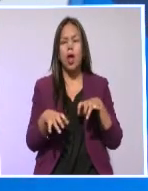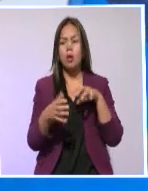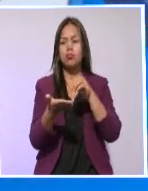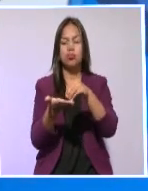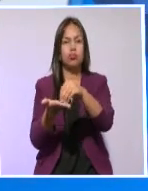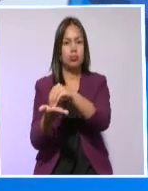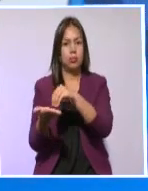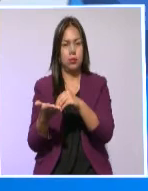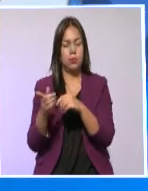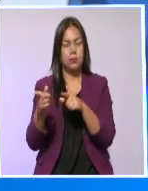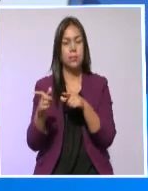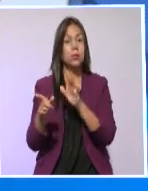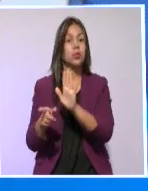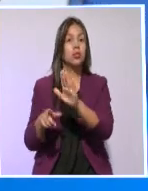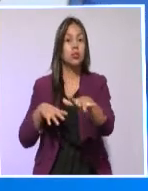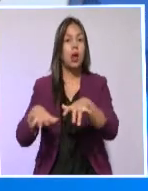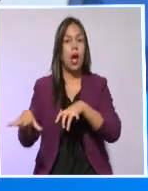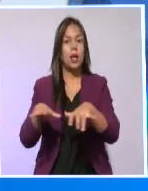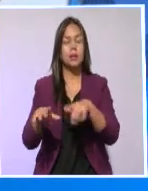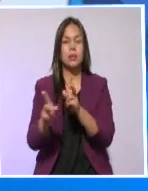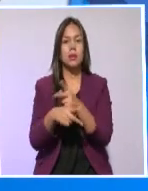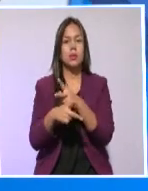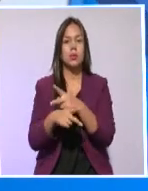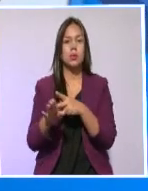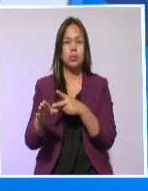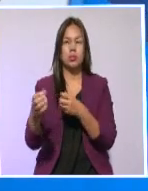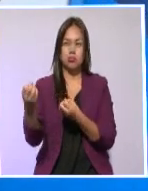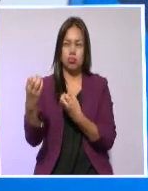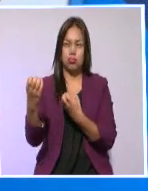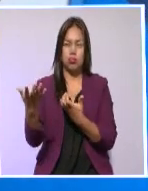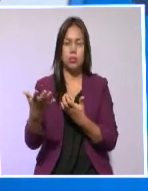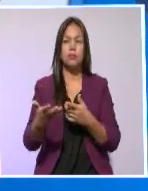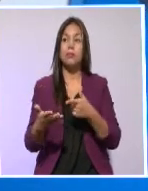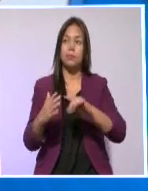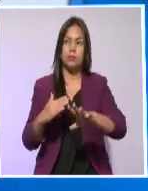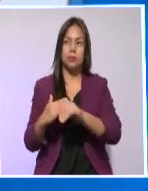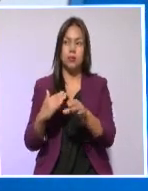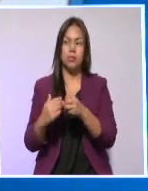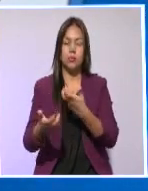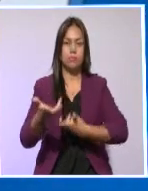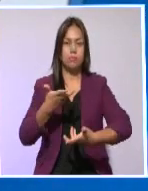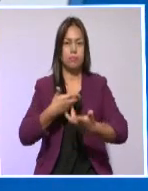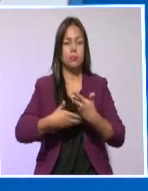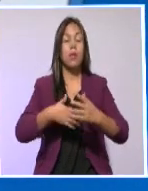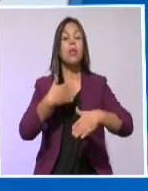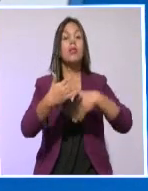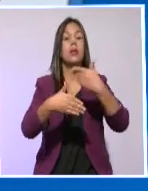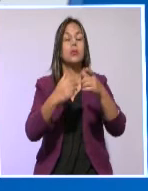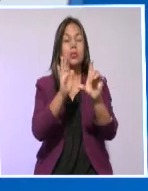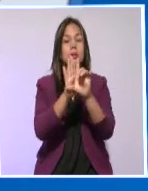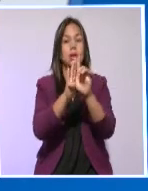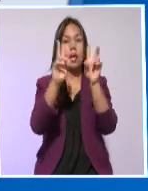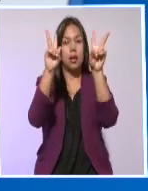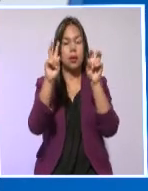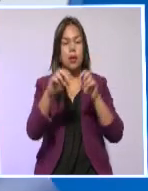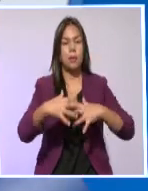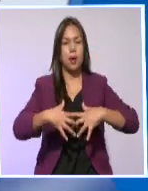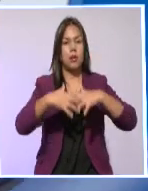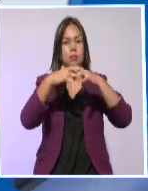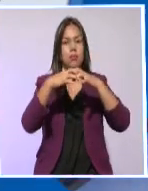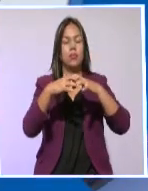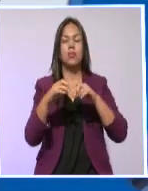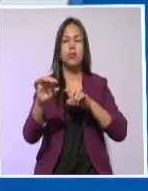las actividades relacionadas con su eje de producción a fin de recabar insumos que servirán para la elaboración de la Ley Orgánica de Fomento y